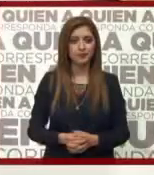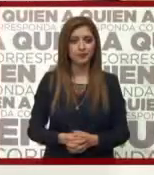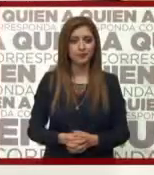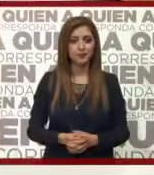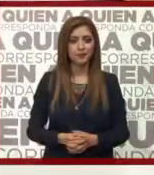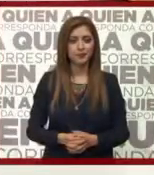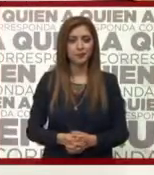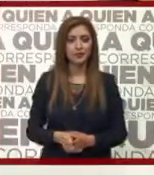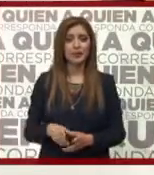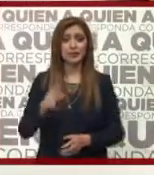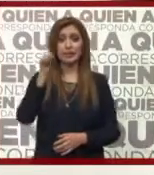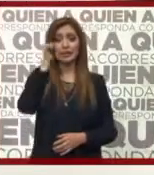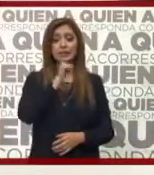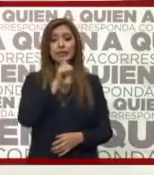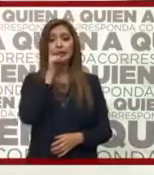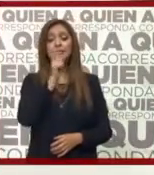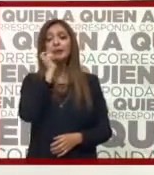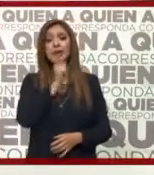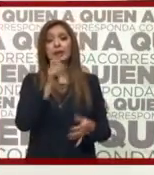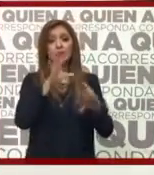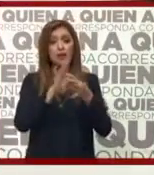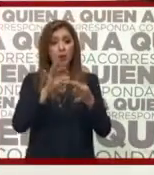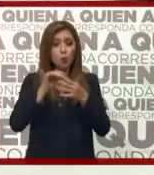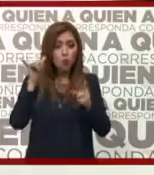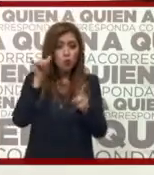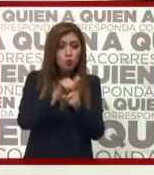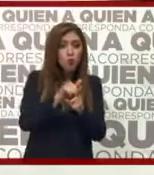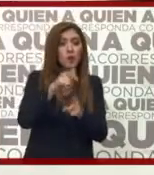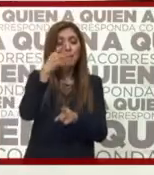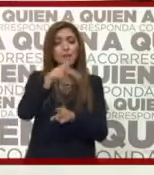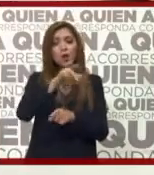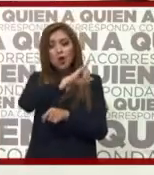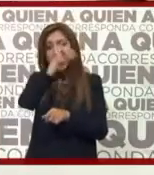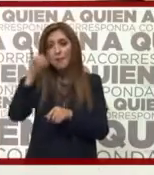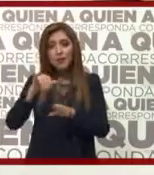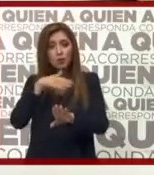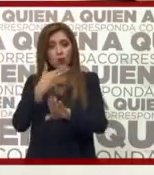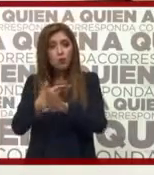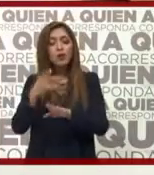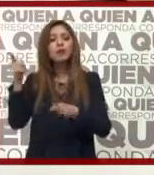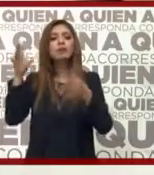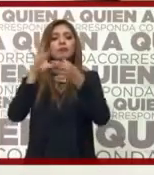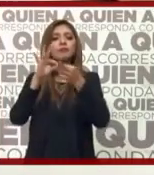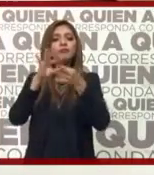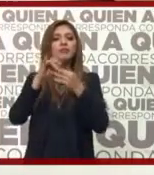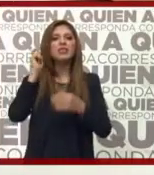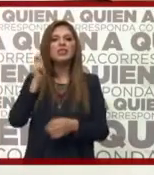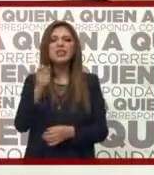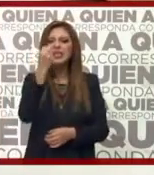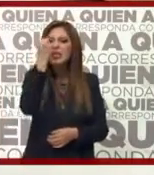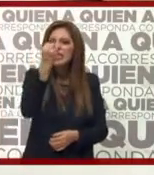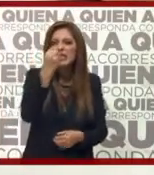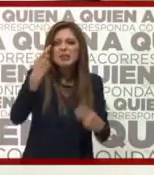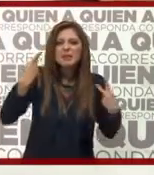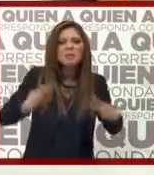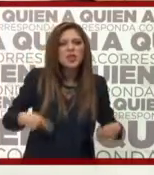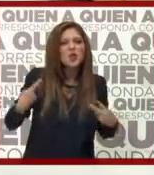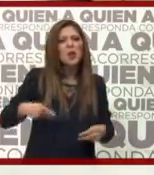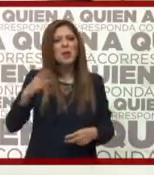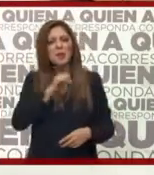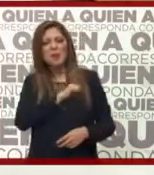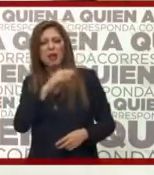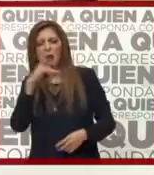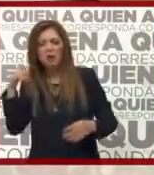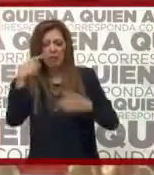siempre hablamos del bullying y nunca hablamos del agresor lo único que decimos de él es maldito desgraciado mala onda